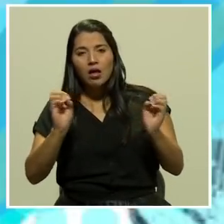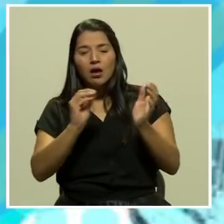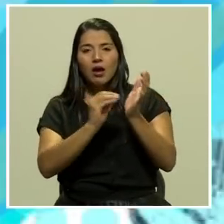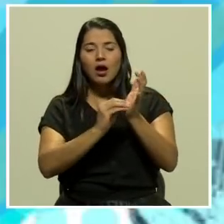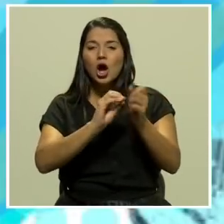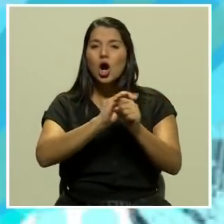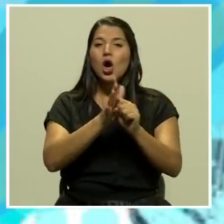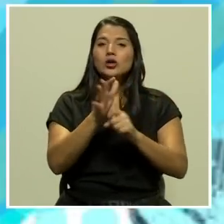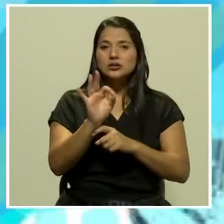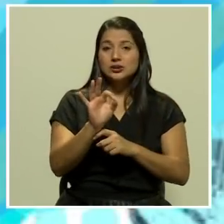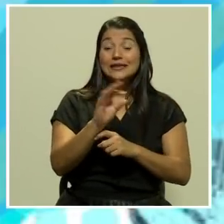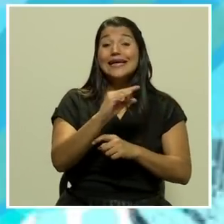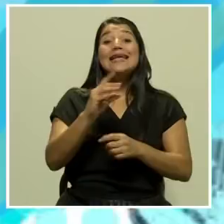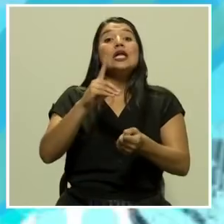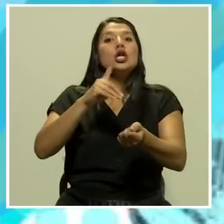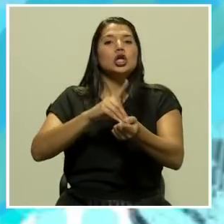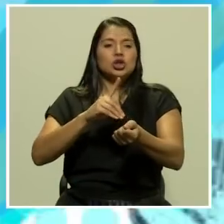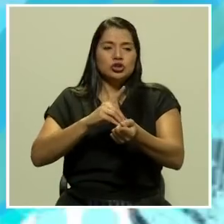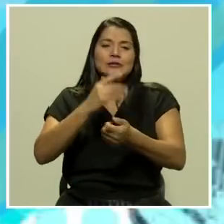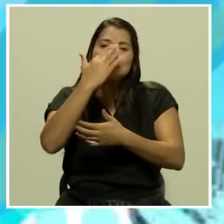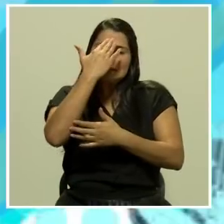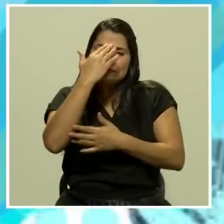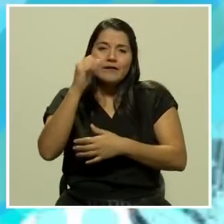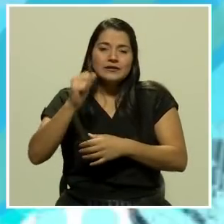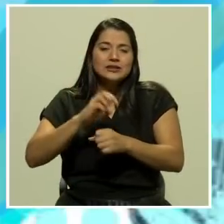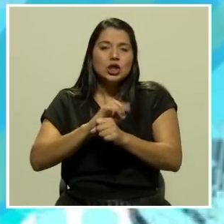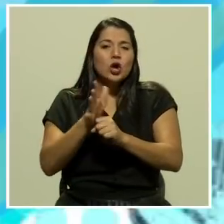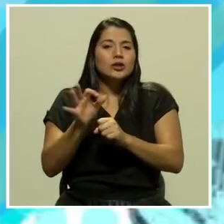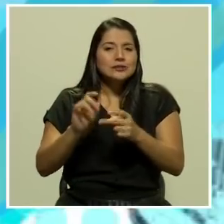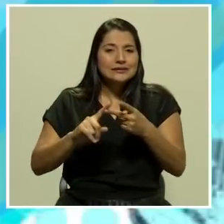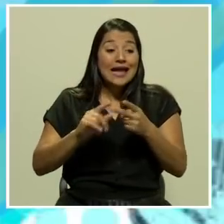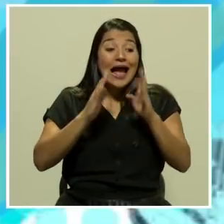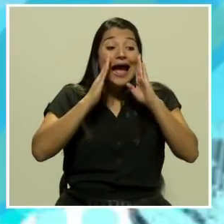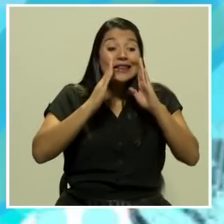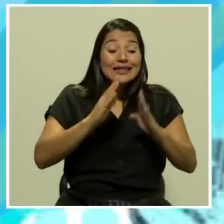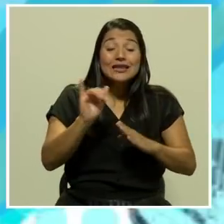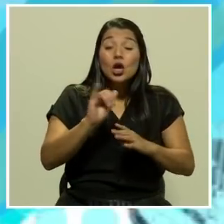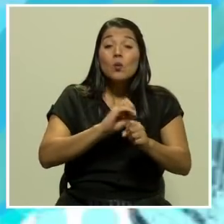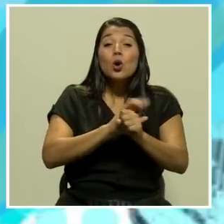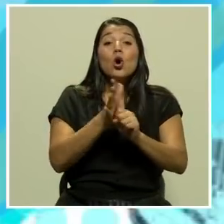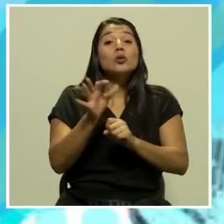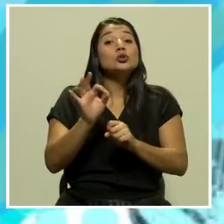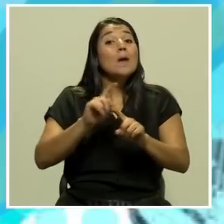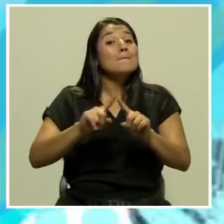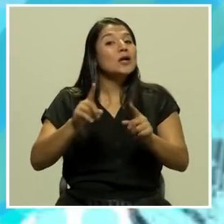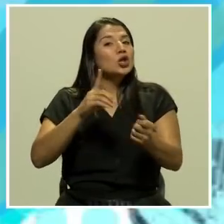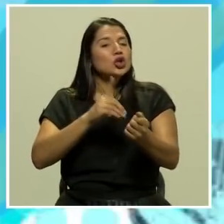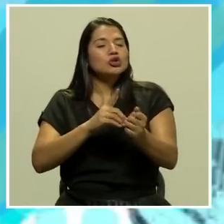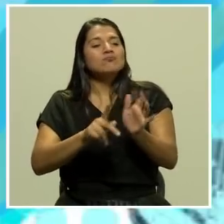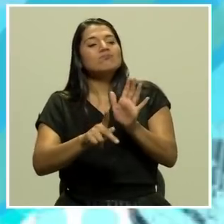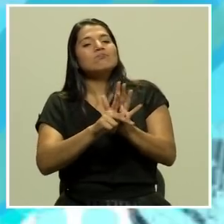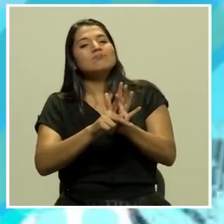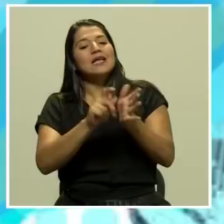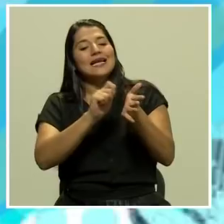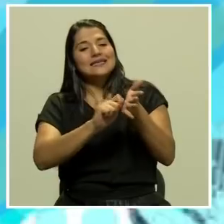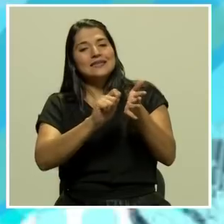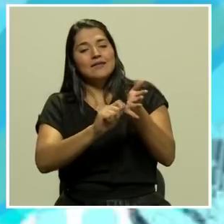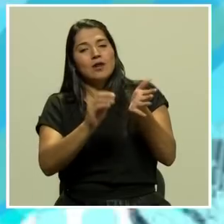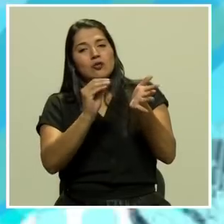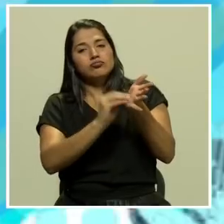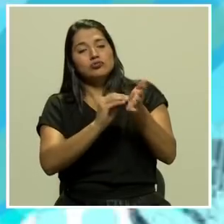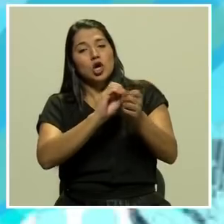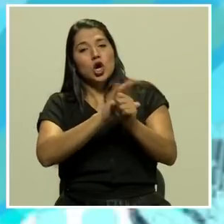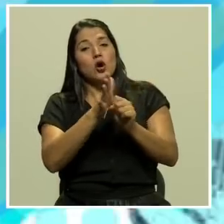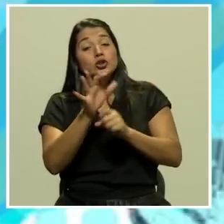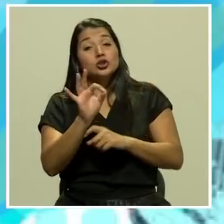que el manejo se hace como COVID-19, ellos no pueden escribir en ningún momento este diagnóstico. Y lo